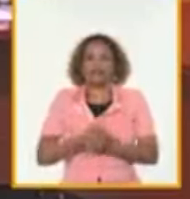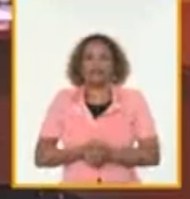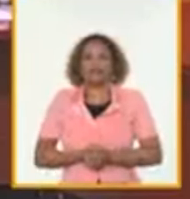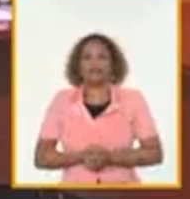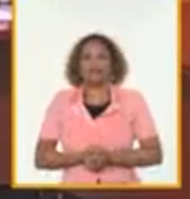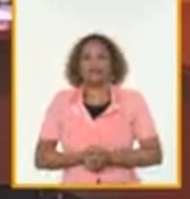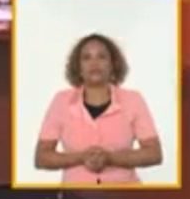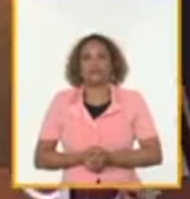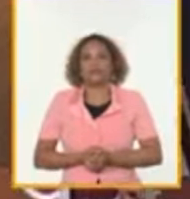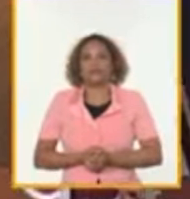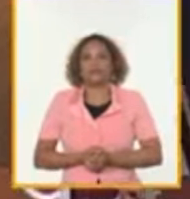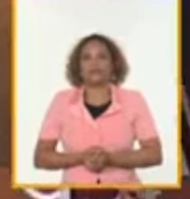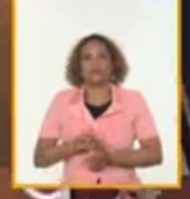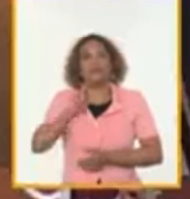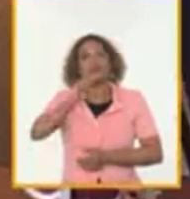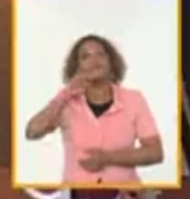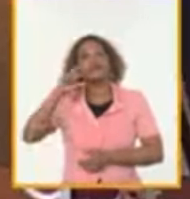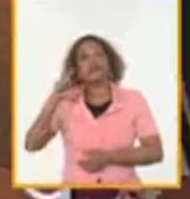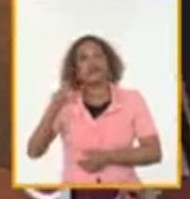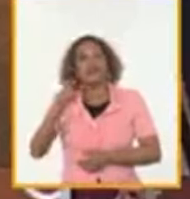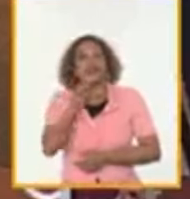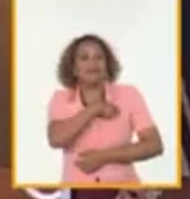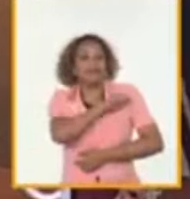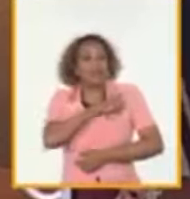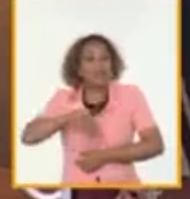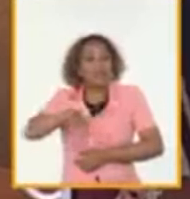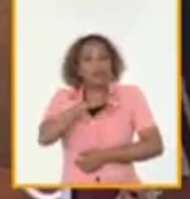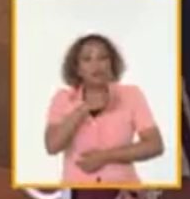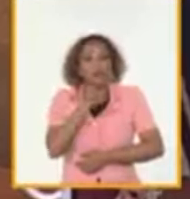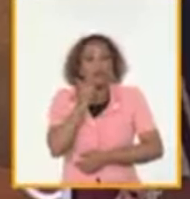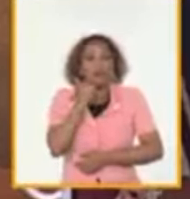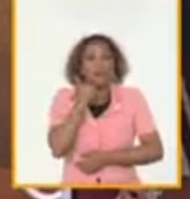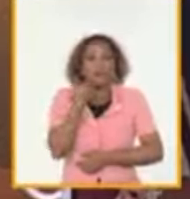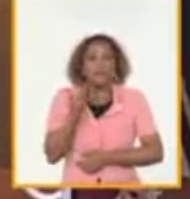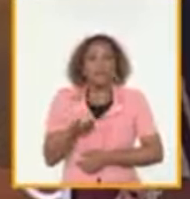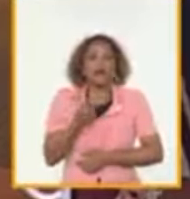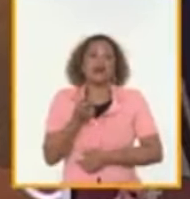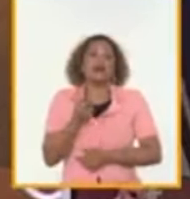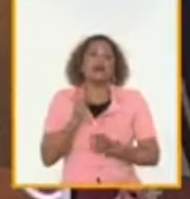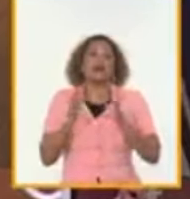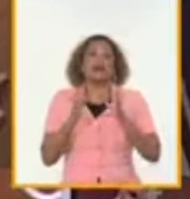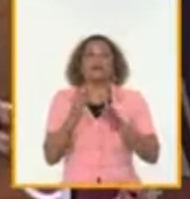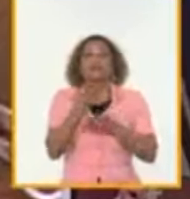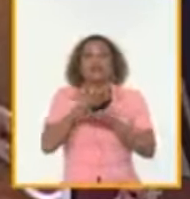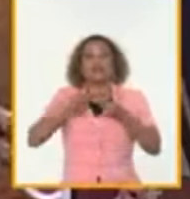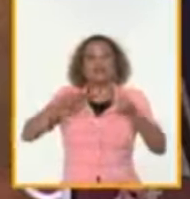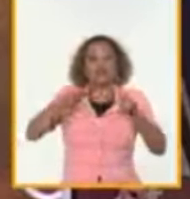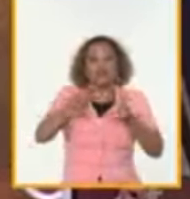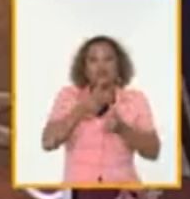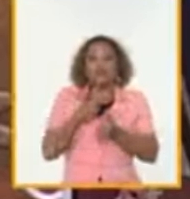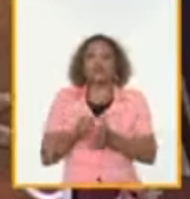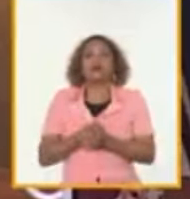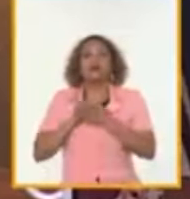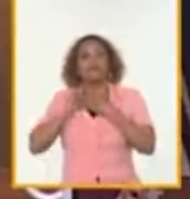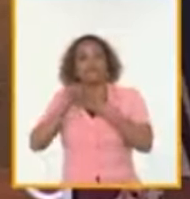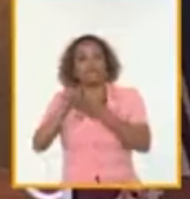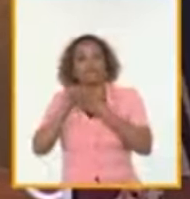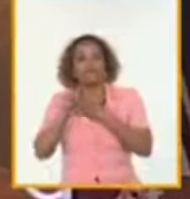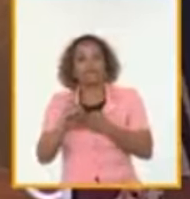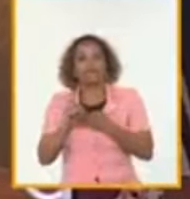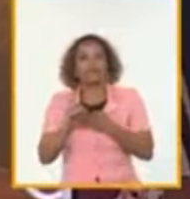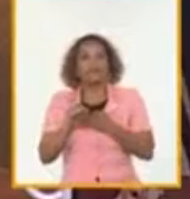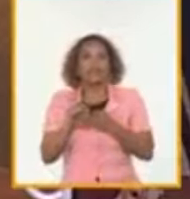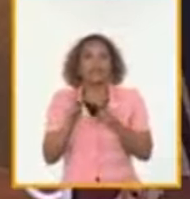los villac lareños está relacionado sobre todo con la parte azucarera toda la parte de los servicios y una gran